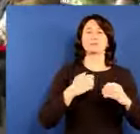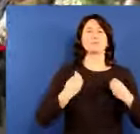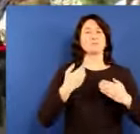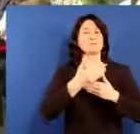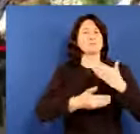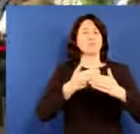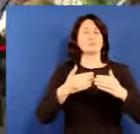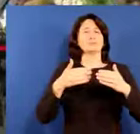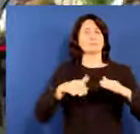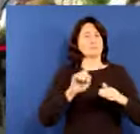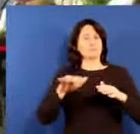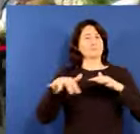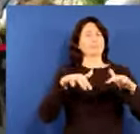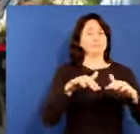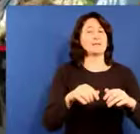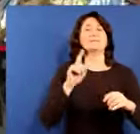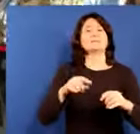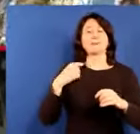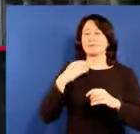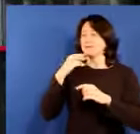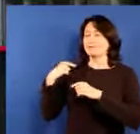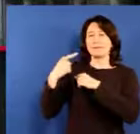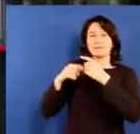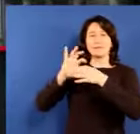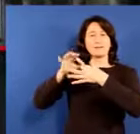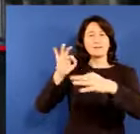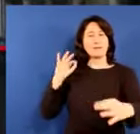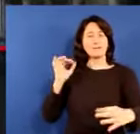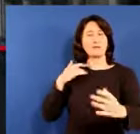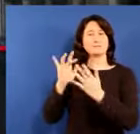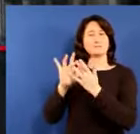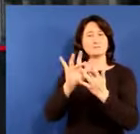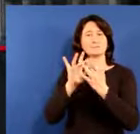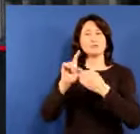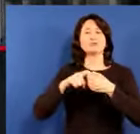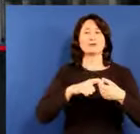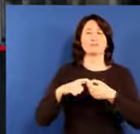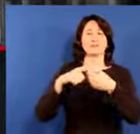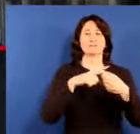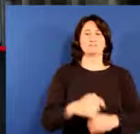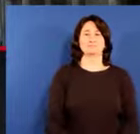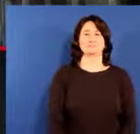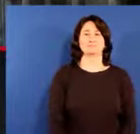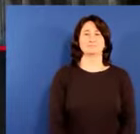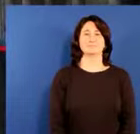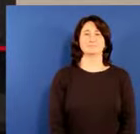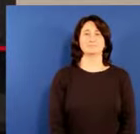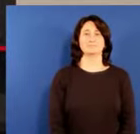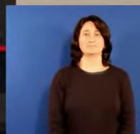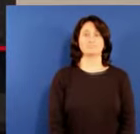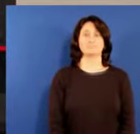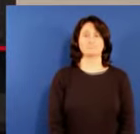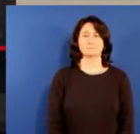que junto a los programas dirigidos a personas mayores, componen un paquete de iniciativas orientadas a promover su participación activa